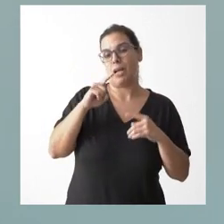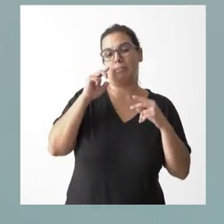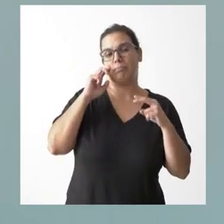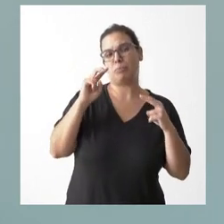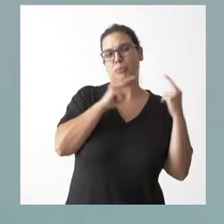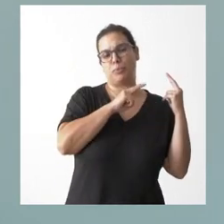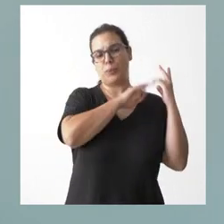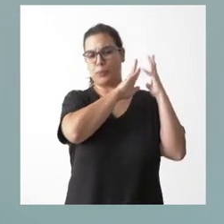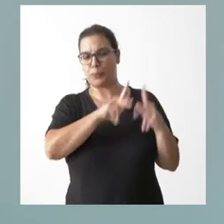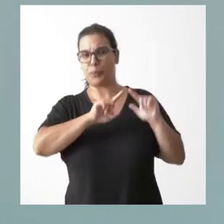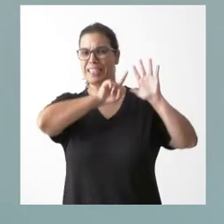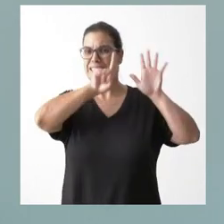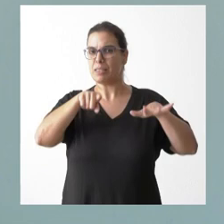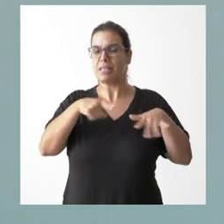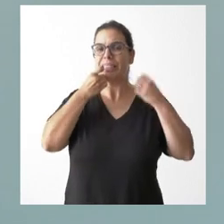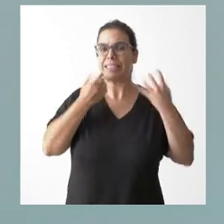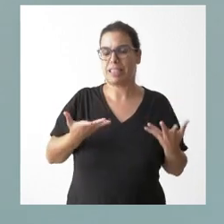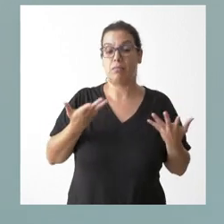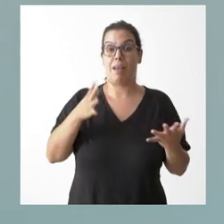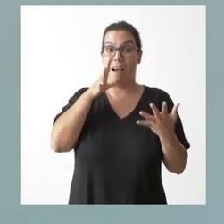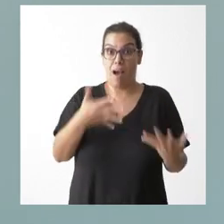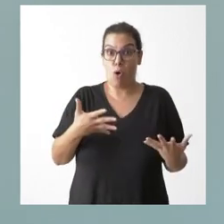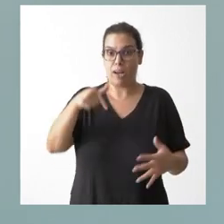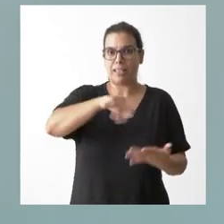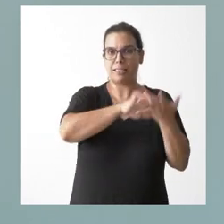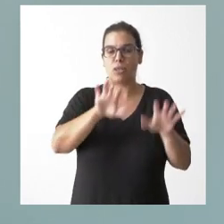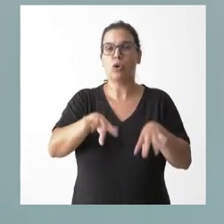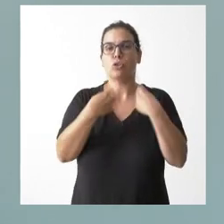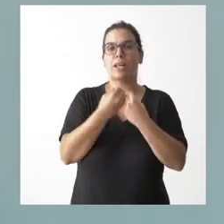6 meses, en este momento tenemos en Castilla y León un total de